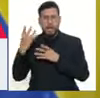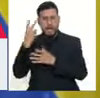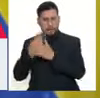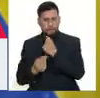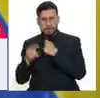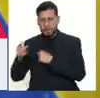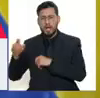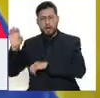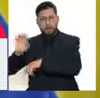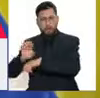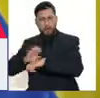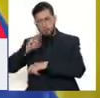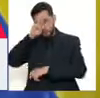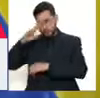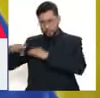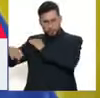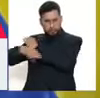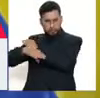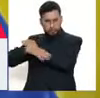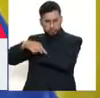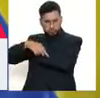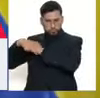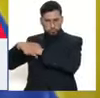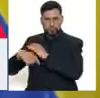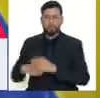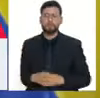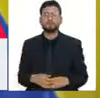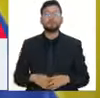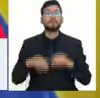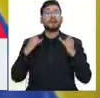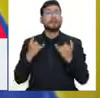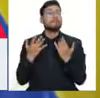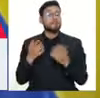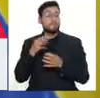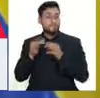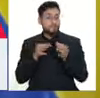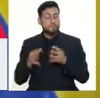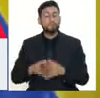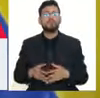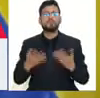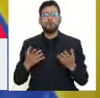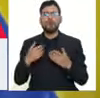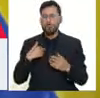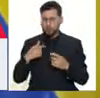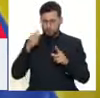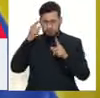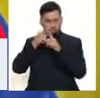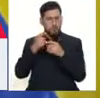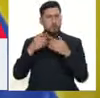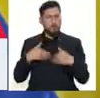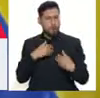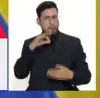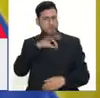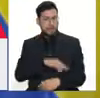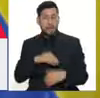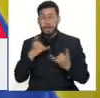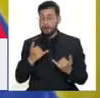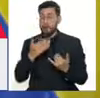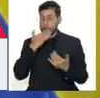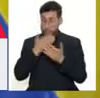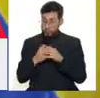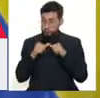lados de la frontera. En ese marco, ratificamos el interés común de aprovechar de